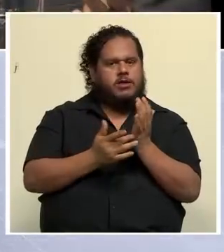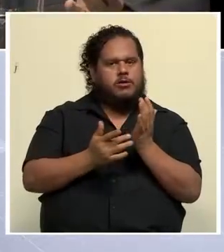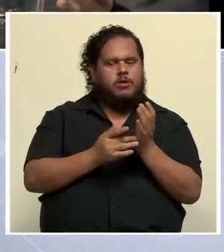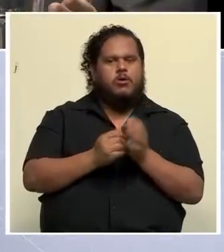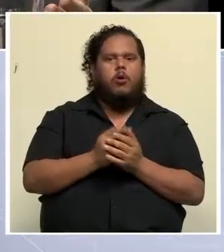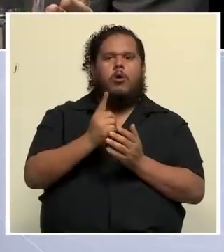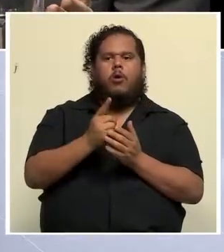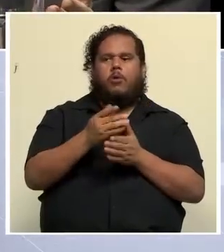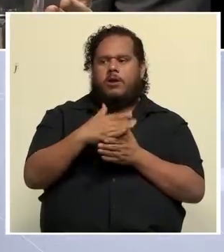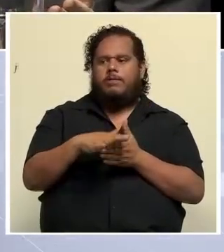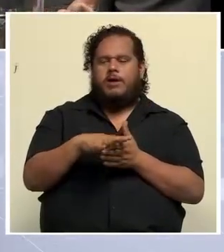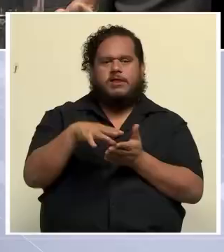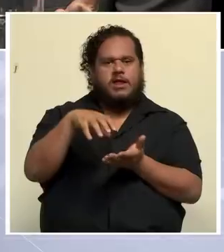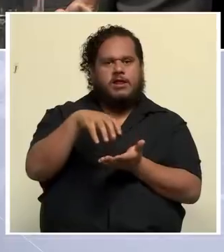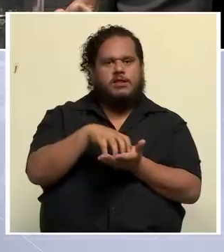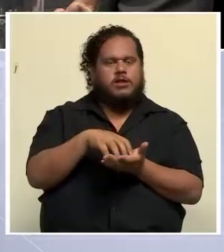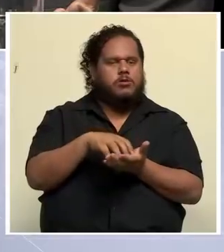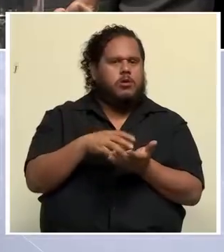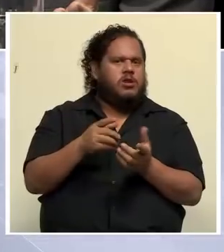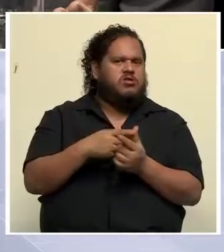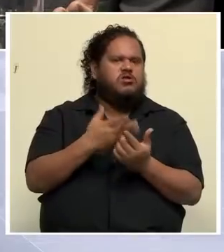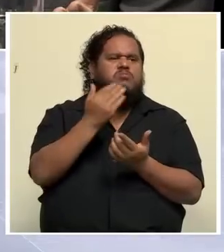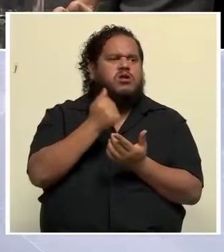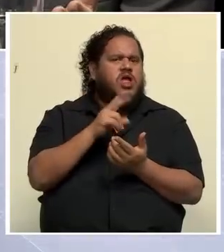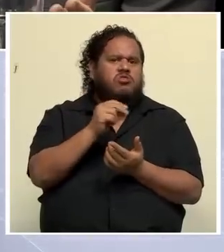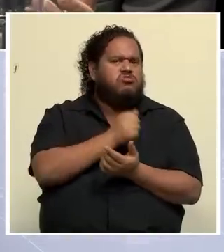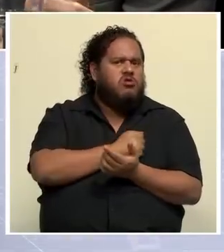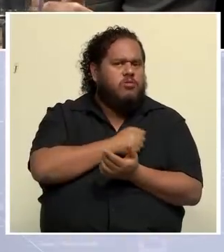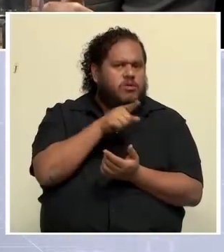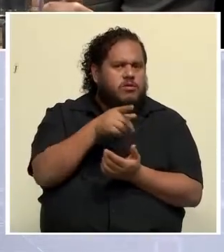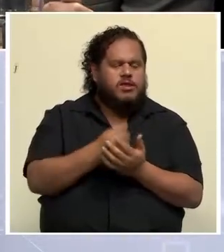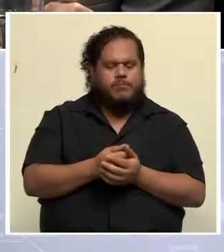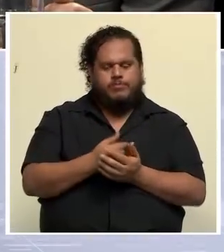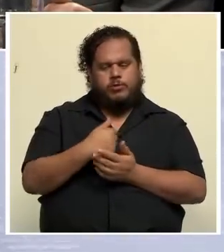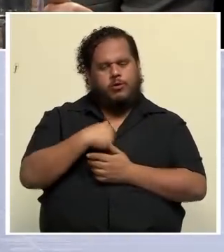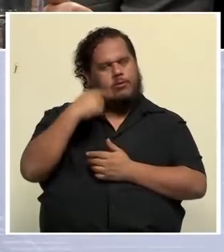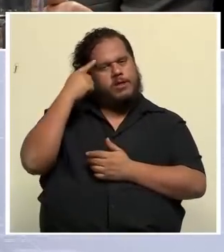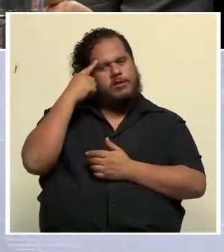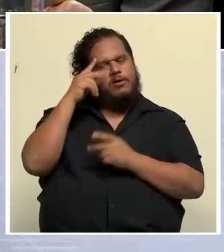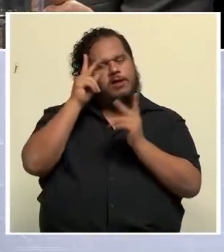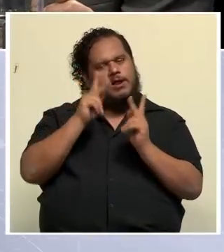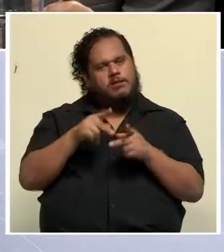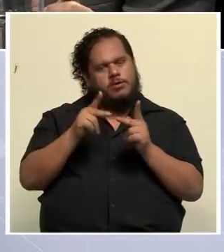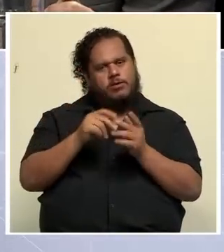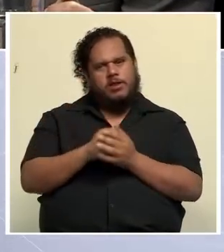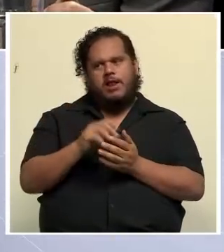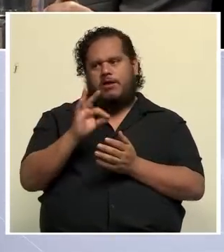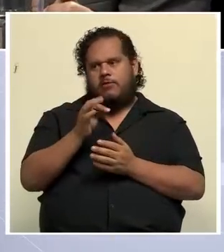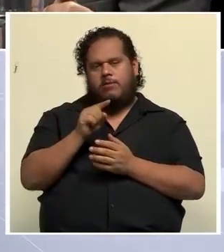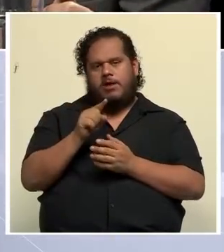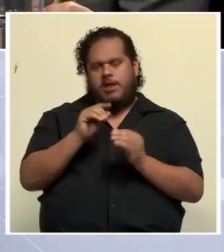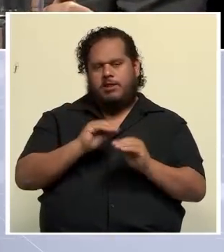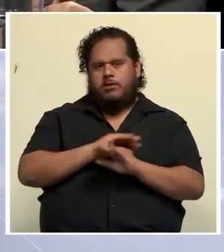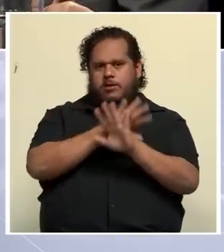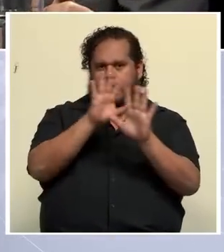un sector de la gente. Yo pienso que las personas, en la medida en que estas cosas se